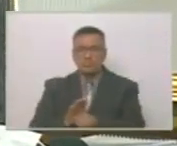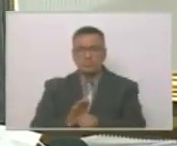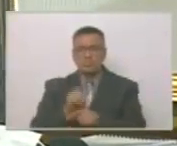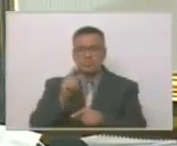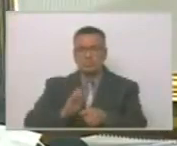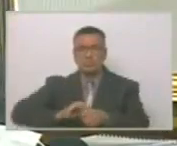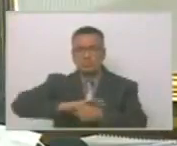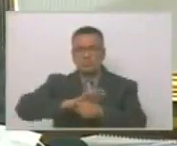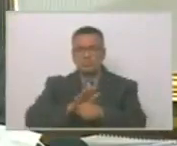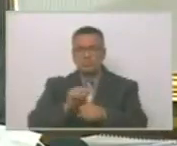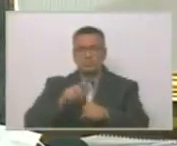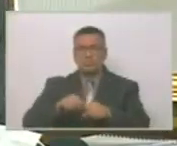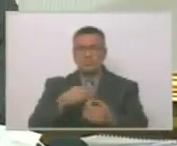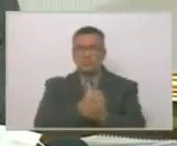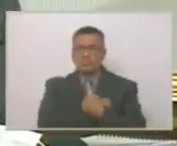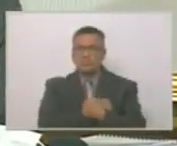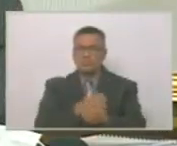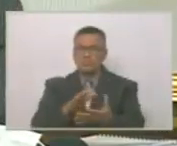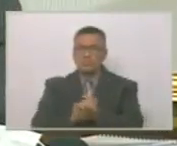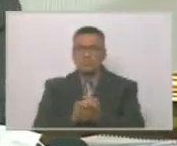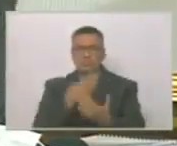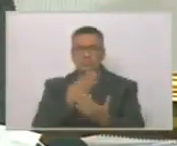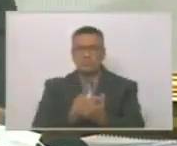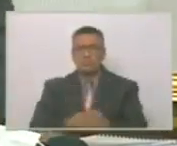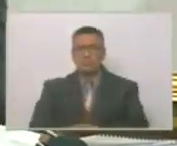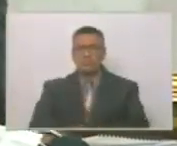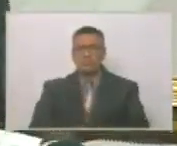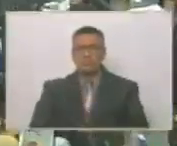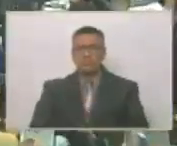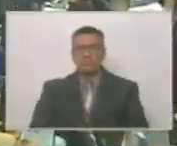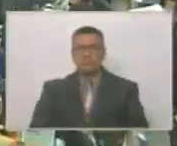por COVID-19. Un abrazo a todas y a todos.